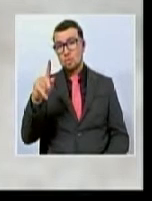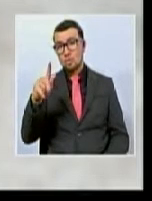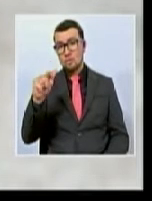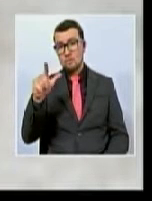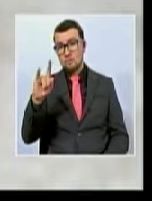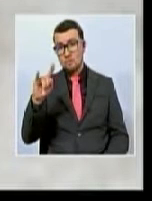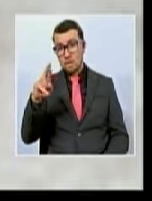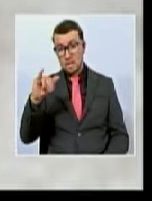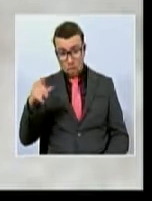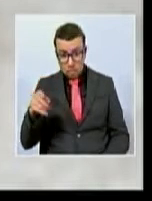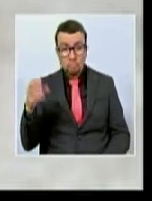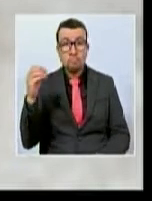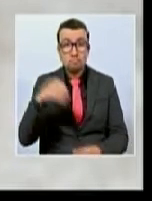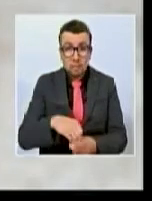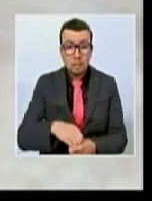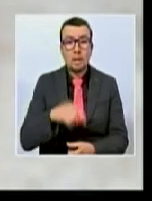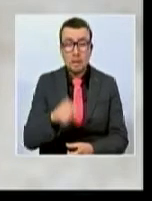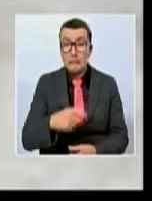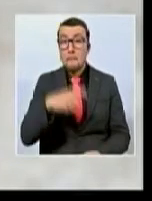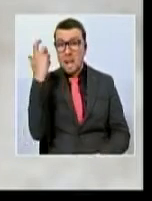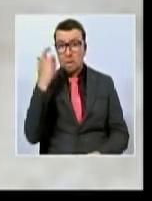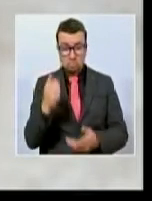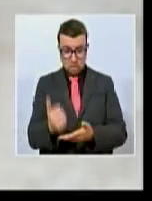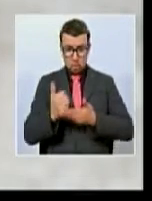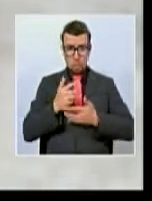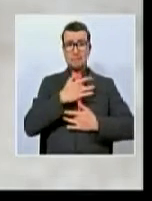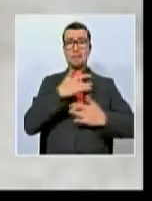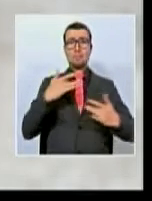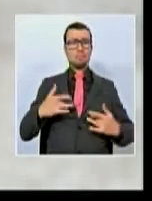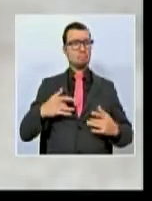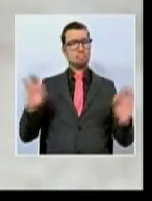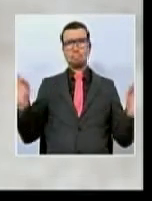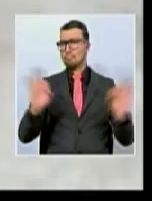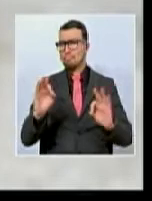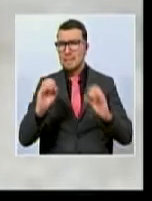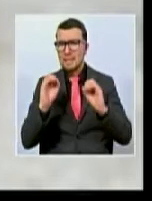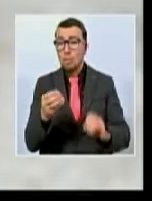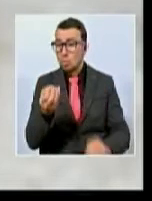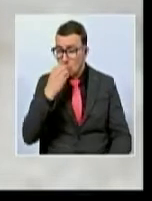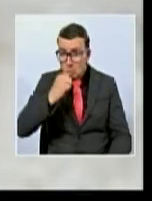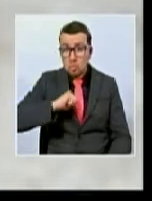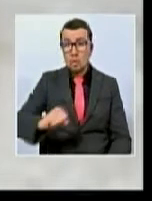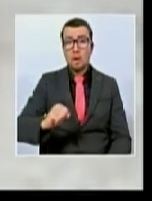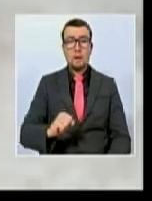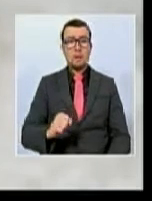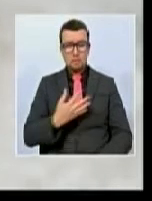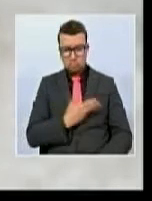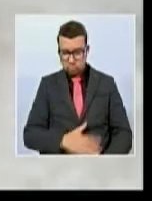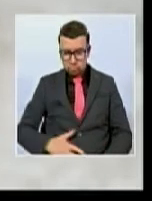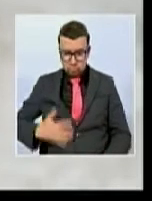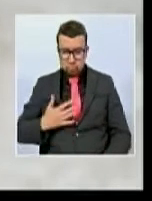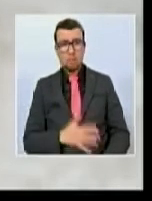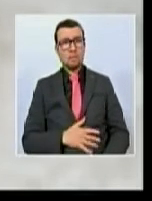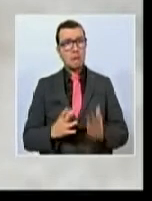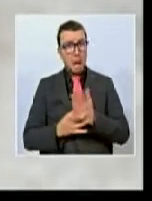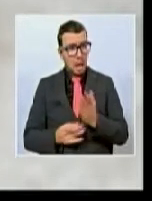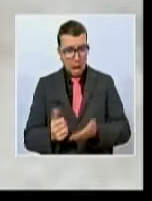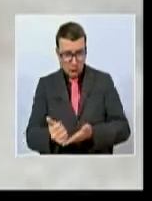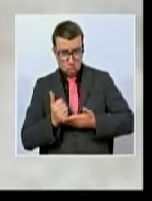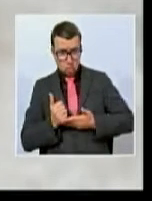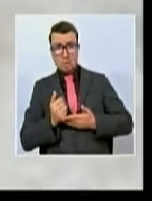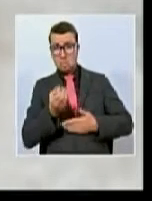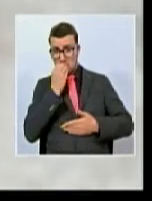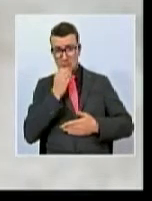no tiene ningún beneficio para la salud, pues no contiene ni vitaminas, ni fibras, ni grasas o algún beneficio para